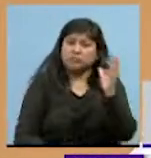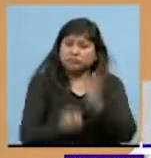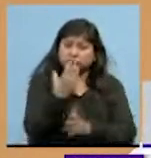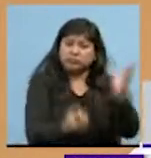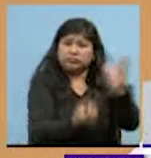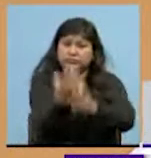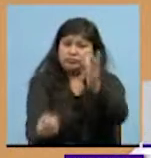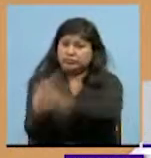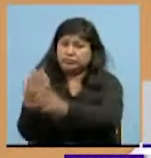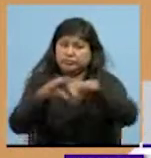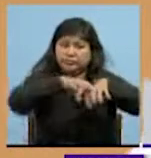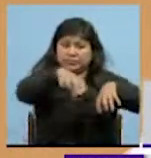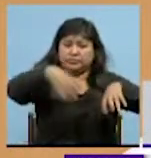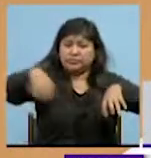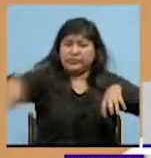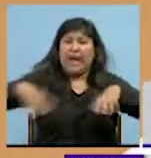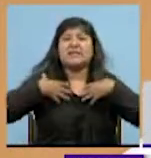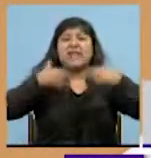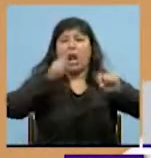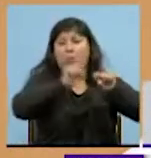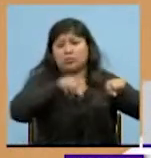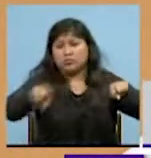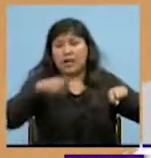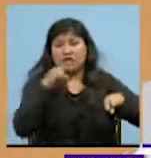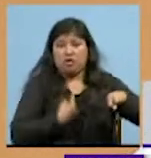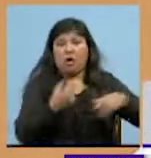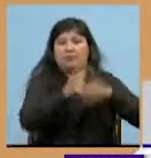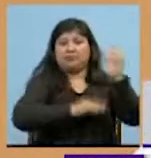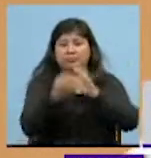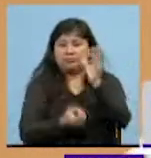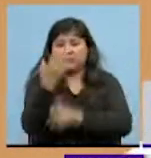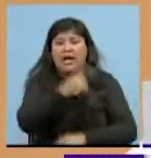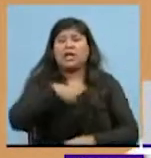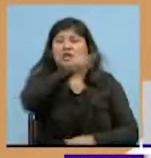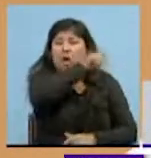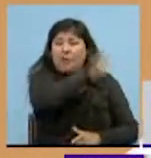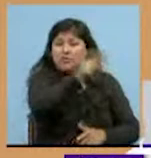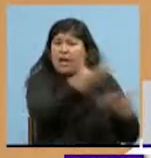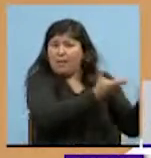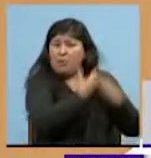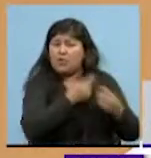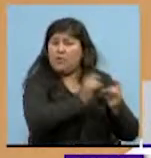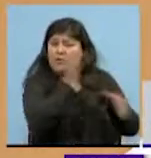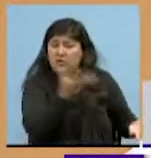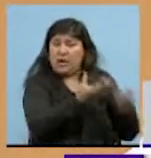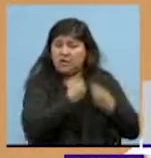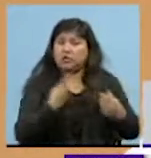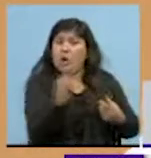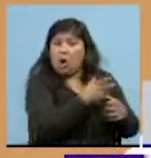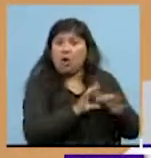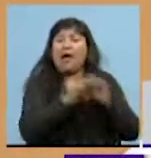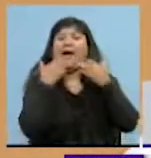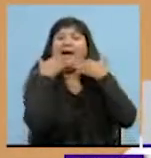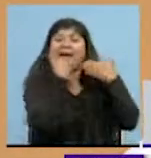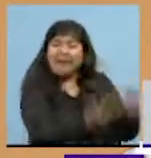a Loma de Mula? Aquí agradezco a mis colaboradores, todos ellos, que han podido llegar a poder